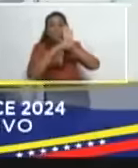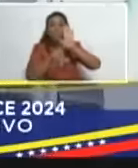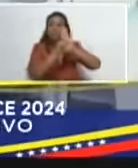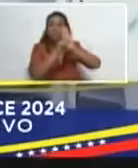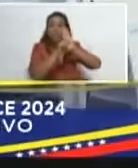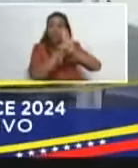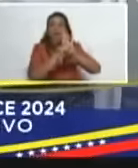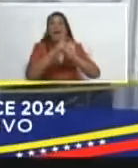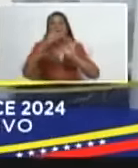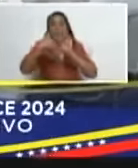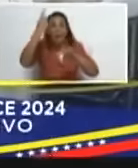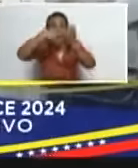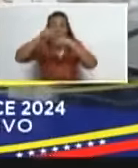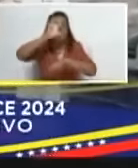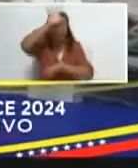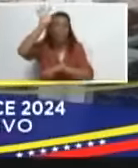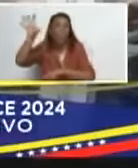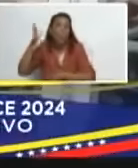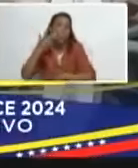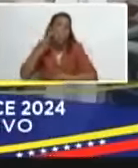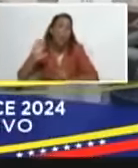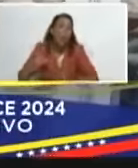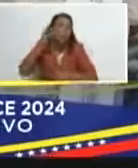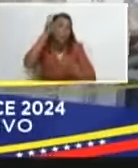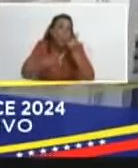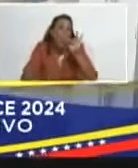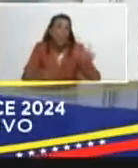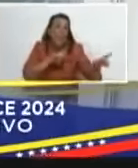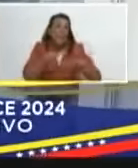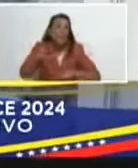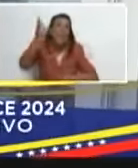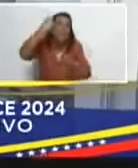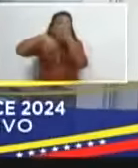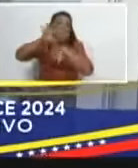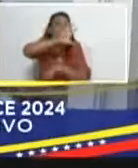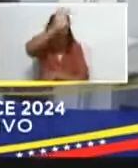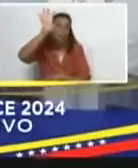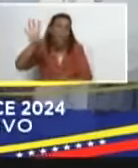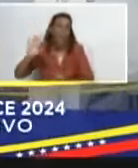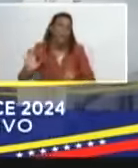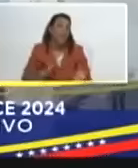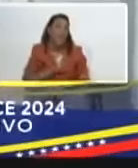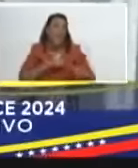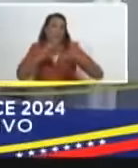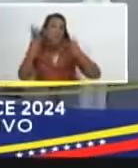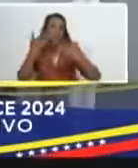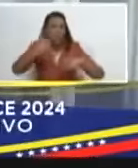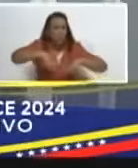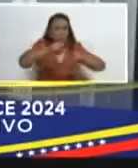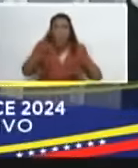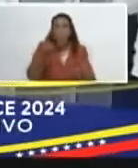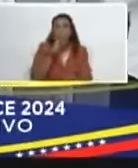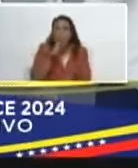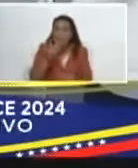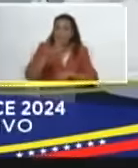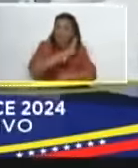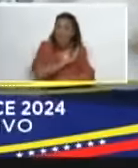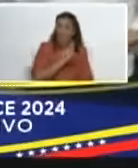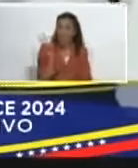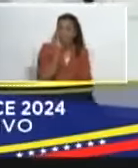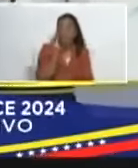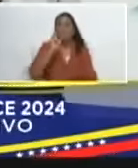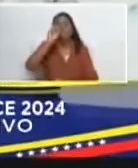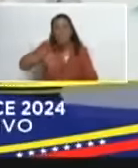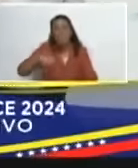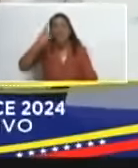de exportación, para cuando sea el caso estar listos para poder llevar nuestro producto, no solo en la mesa de los venezolanos, sino en la mesa